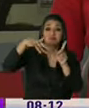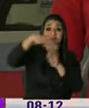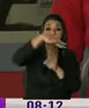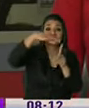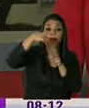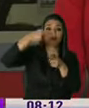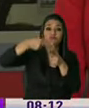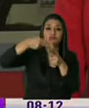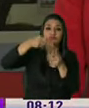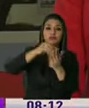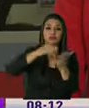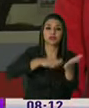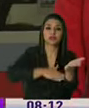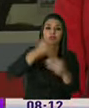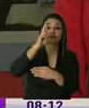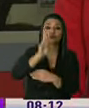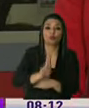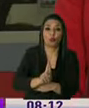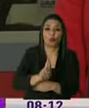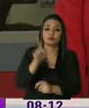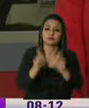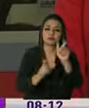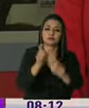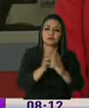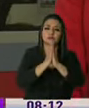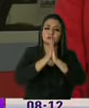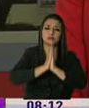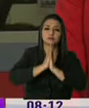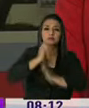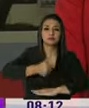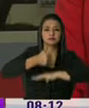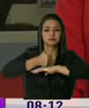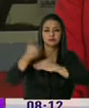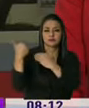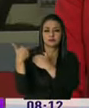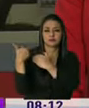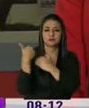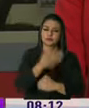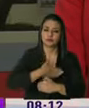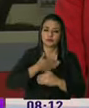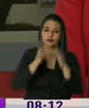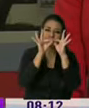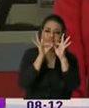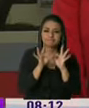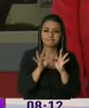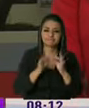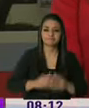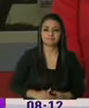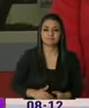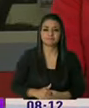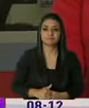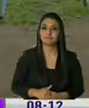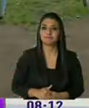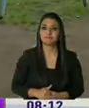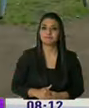barrio Proyecto Sur. Los moradores solicitan a las autoridades competentes el arreglo de este espacio verde.